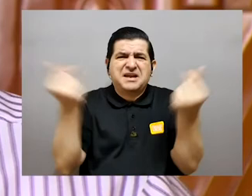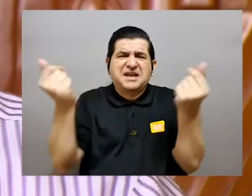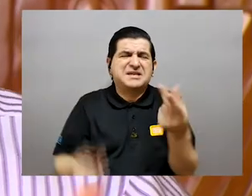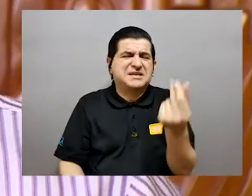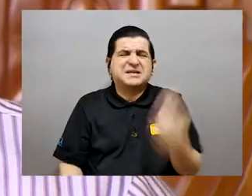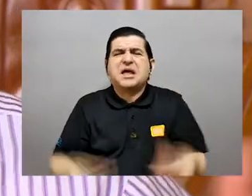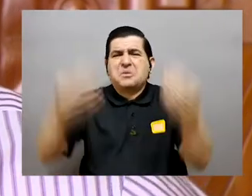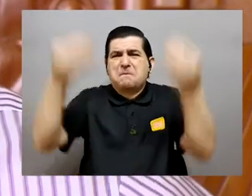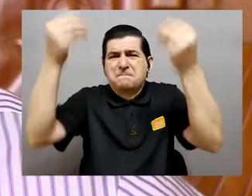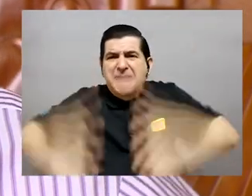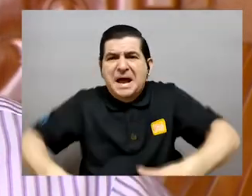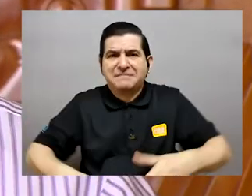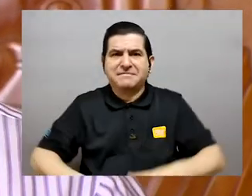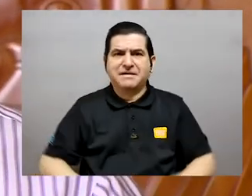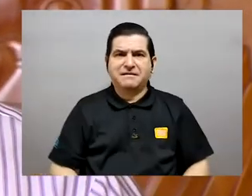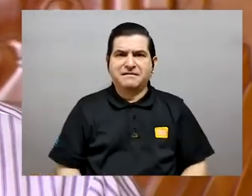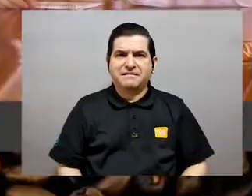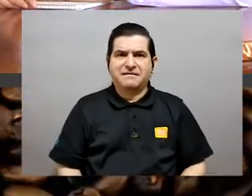invertir, para hacer